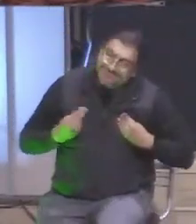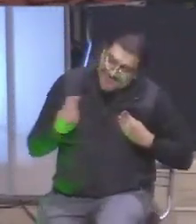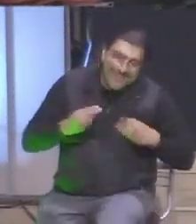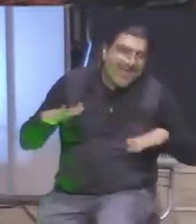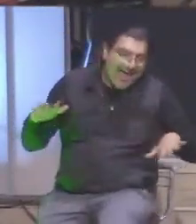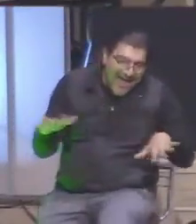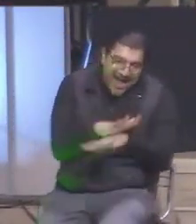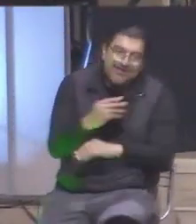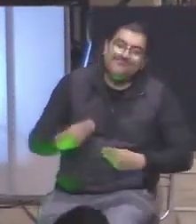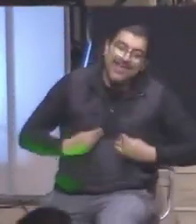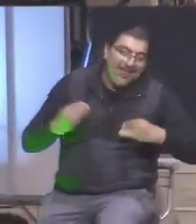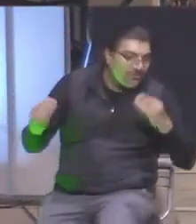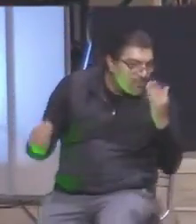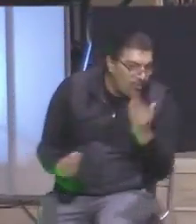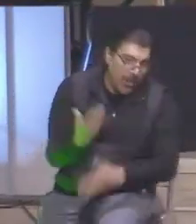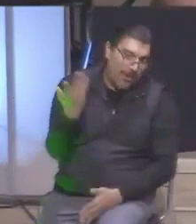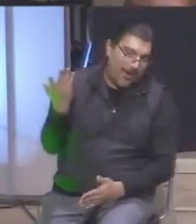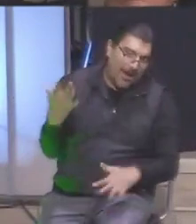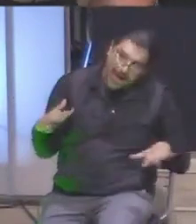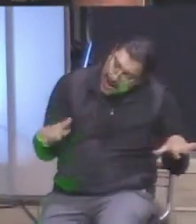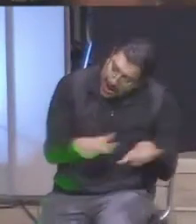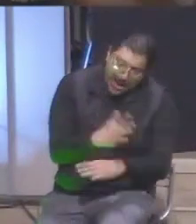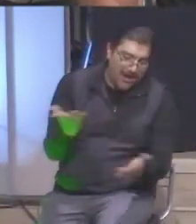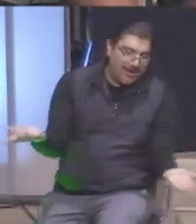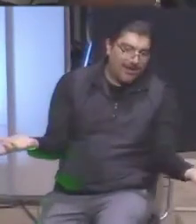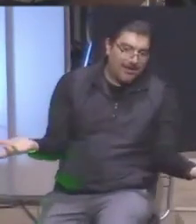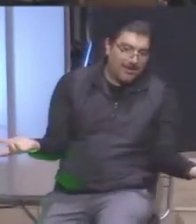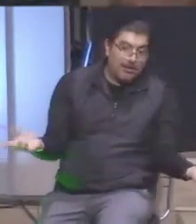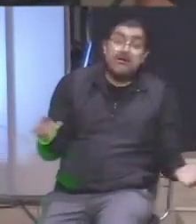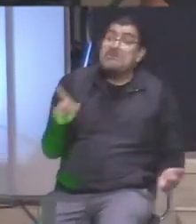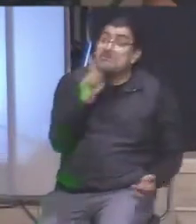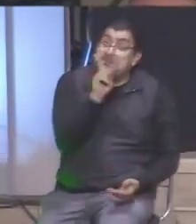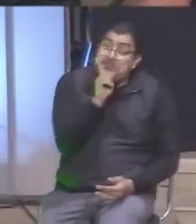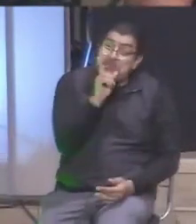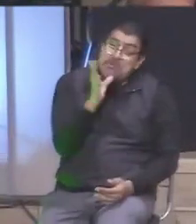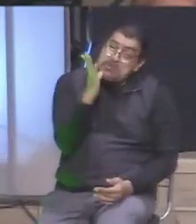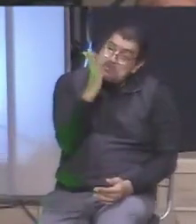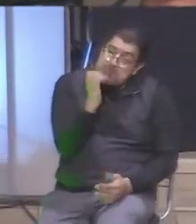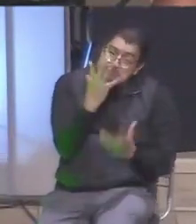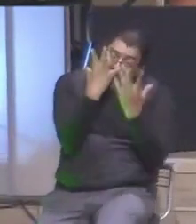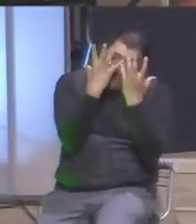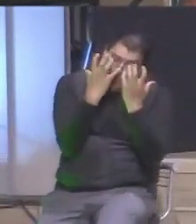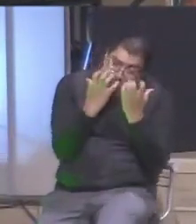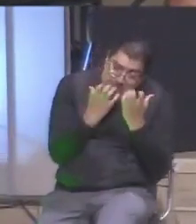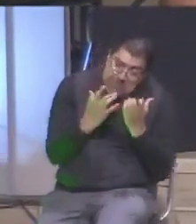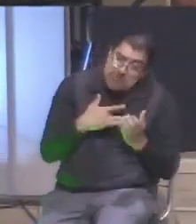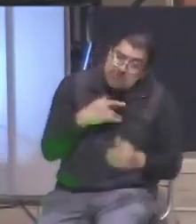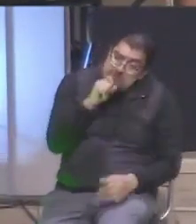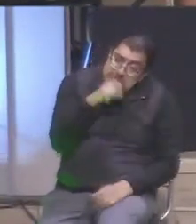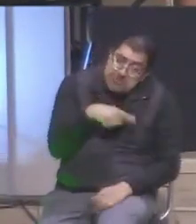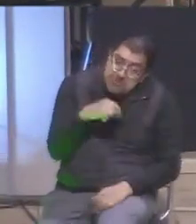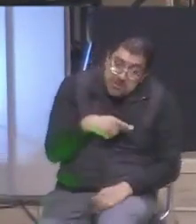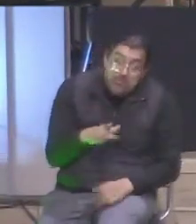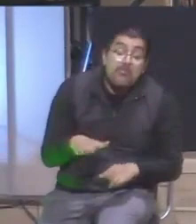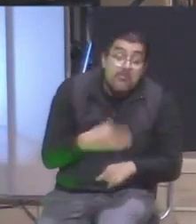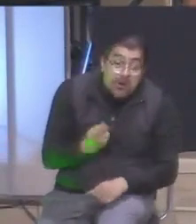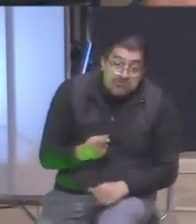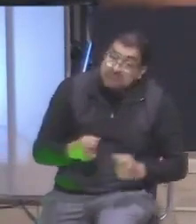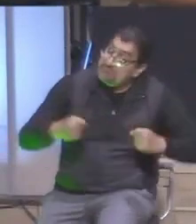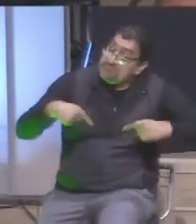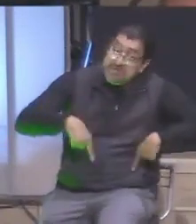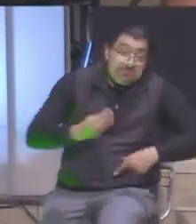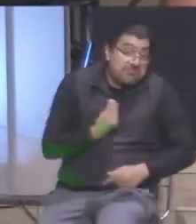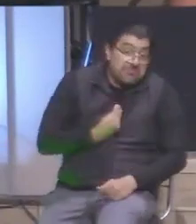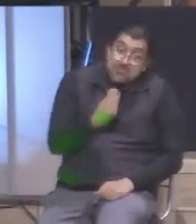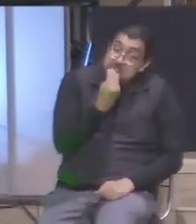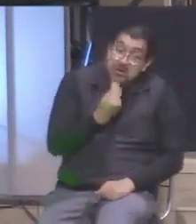cosas nuevas si el día de hoy estás infeliz por la vida espiritual que tienes es el resultado y